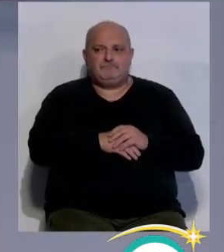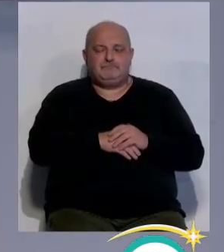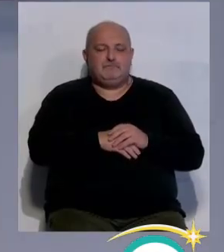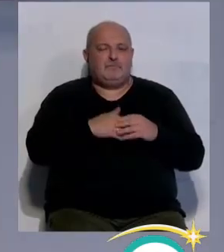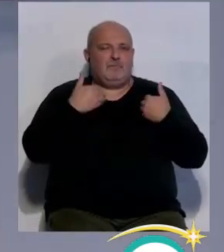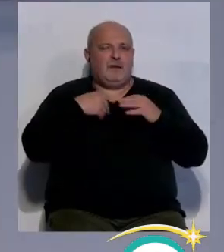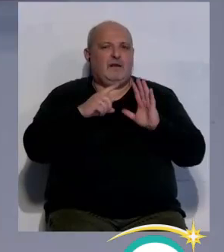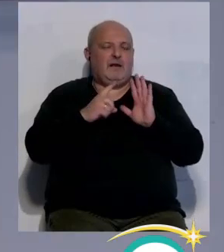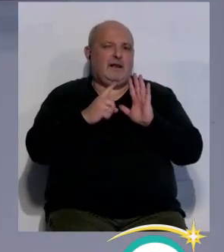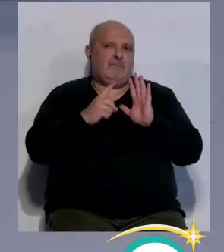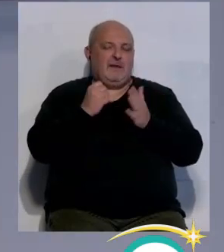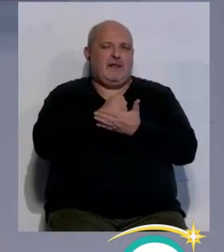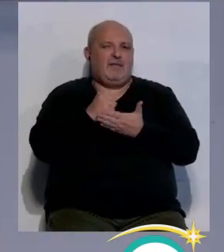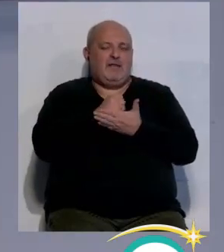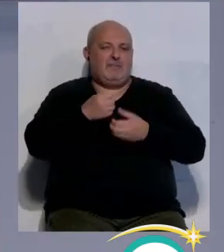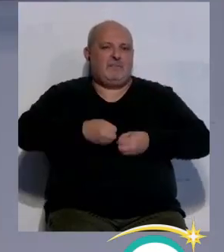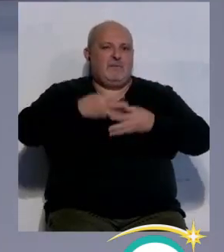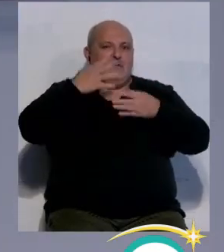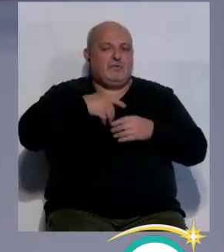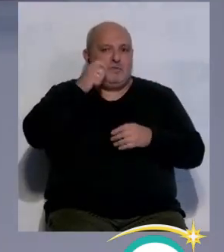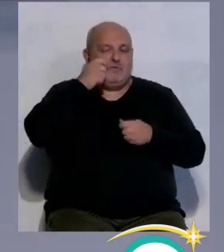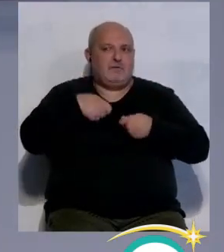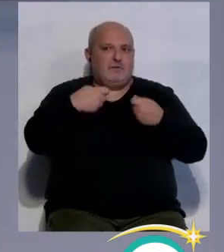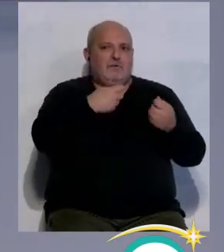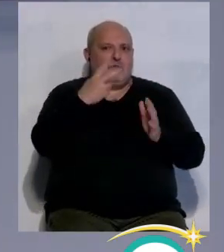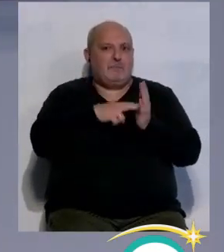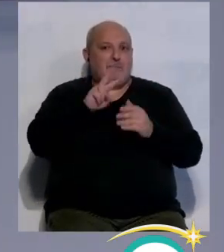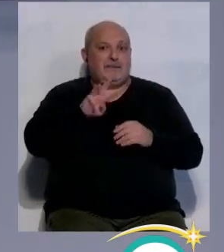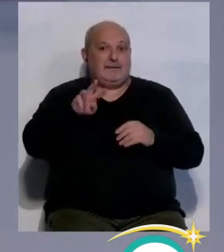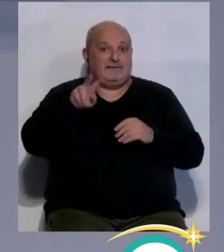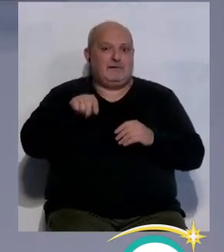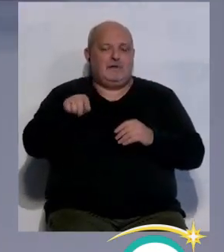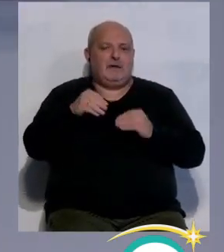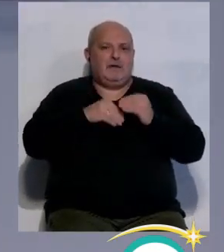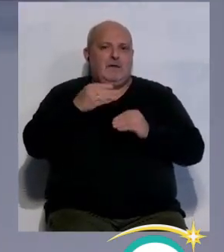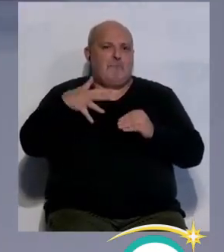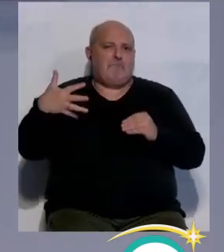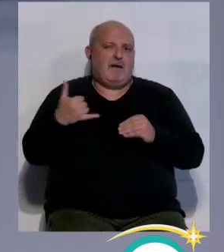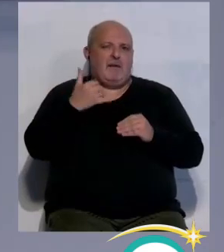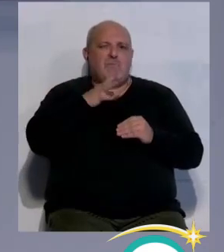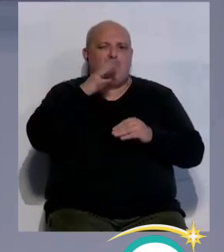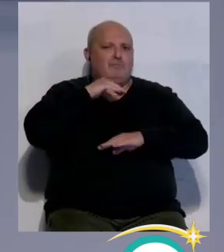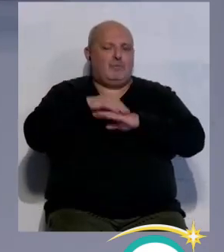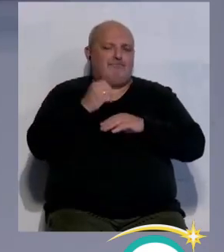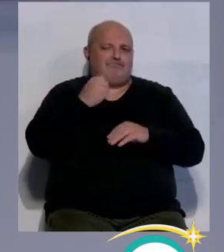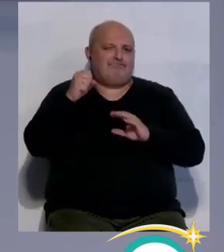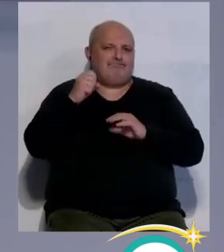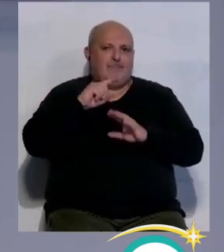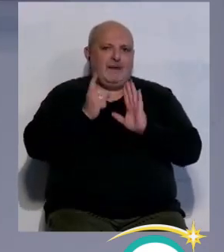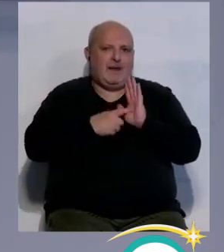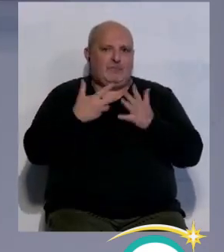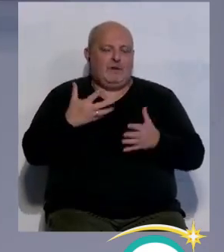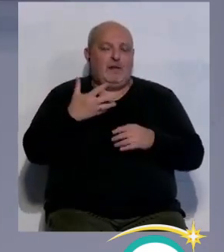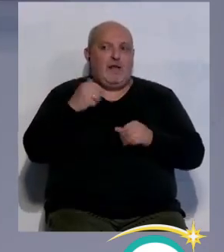Y las licencias de las viviendas con fines turísticos otorgadas en 2023 serán dadas de baja por el incumplimiento de la ley en